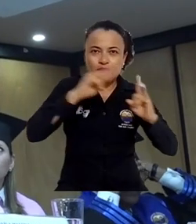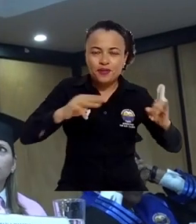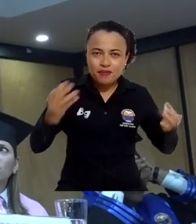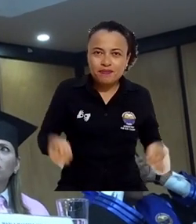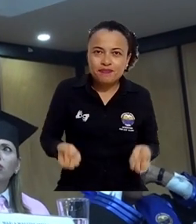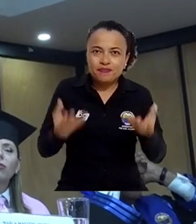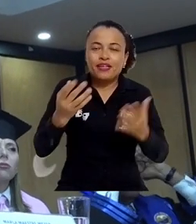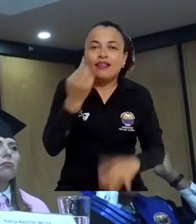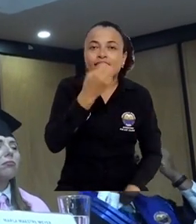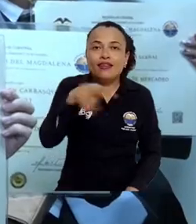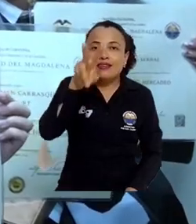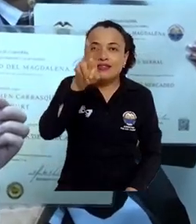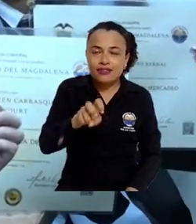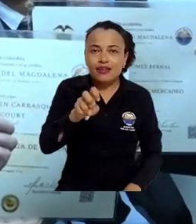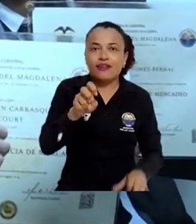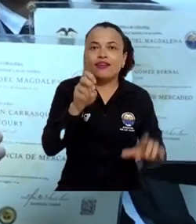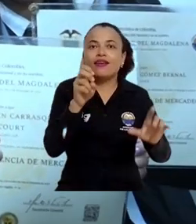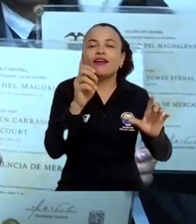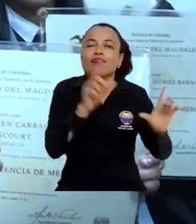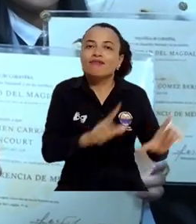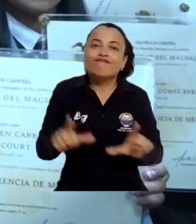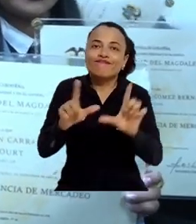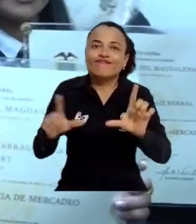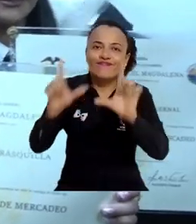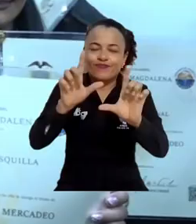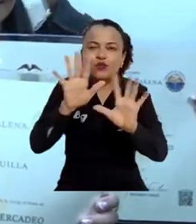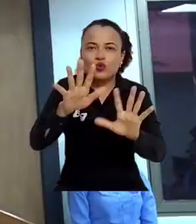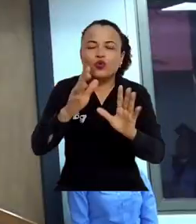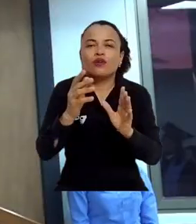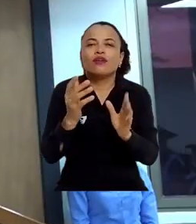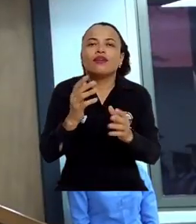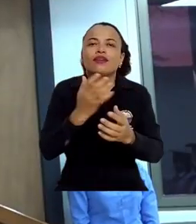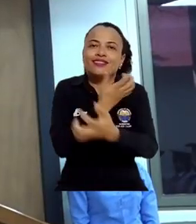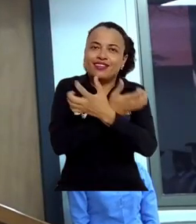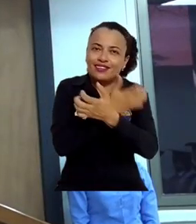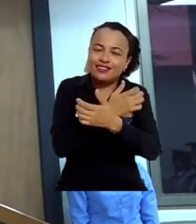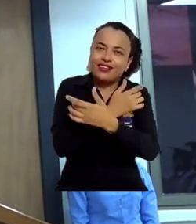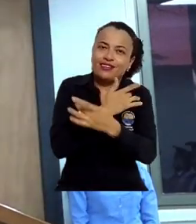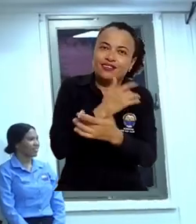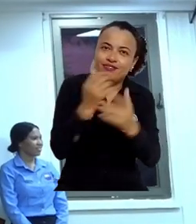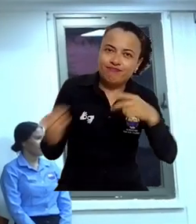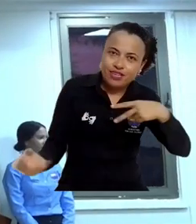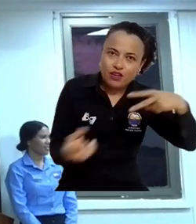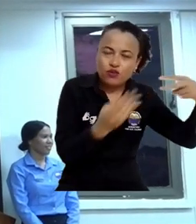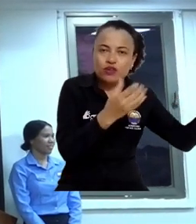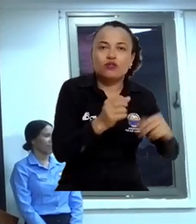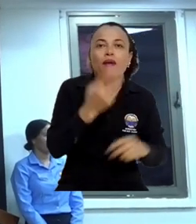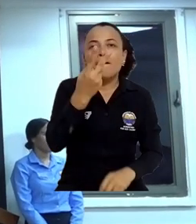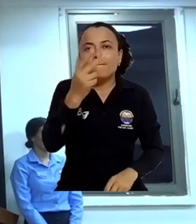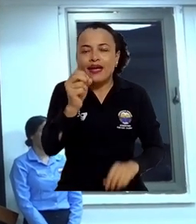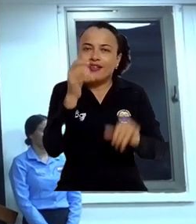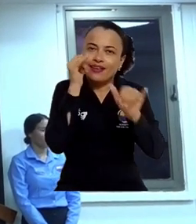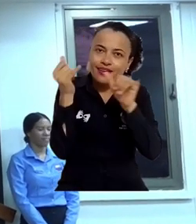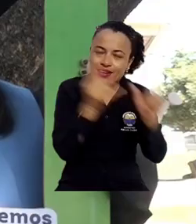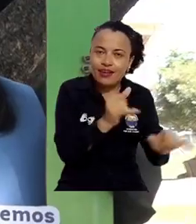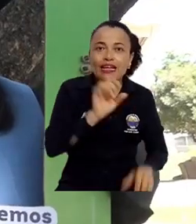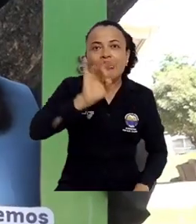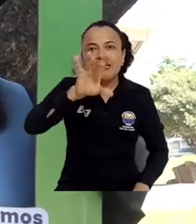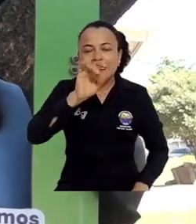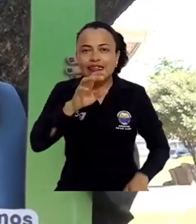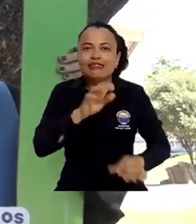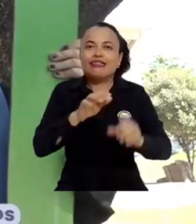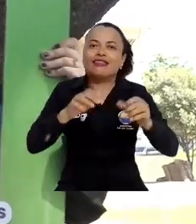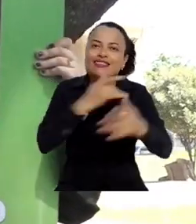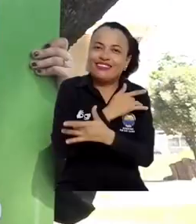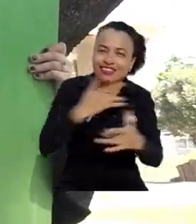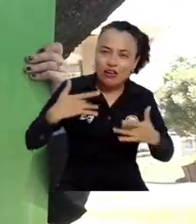de esta manera unimagdalena otorgó 17 títulos posgradual en la facultad de ciencias de la educación 20 en ingeniería 15